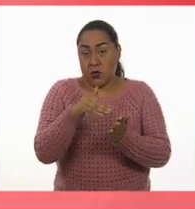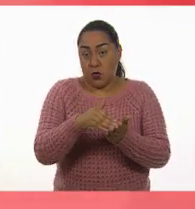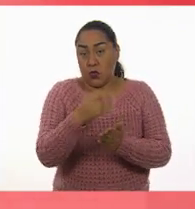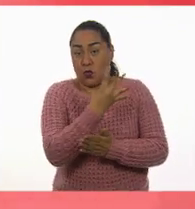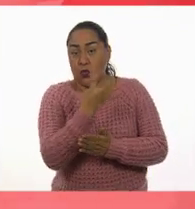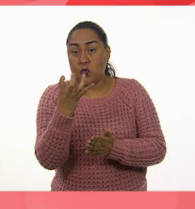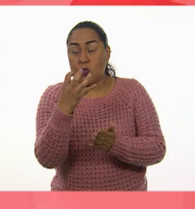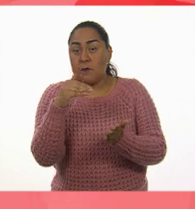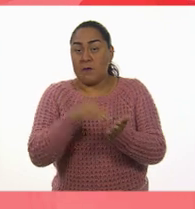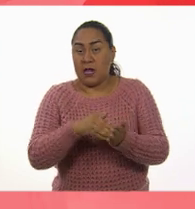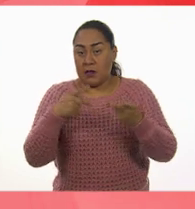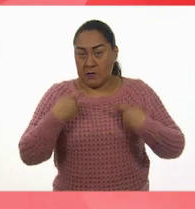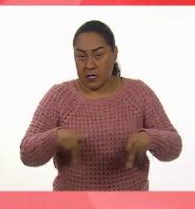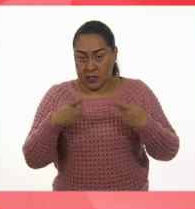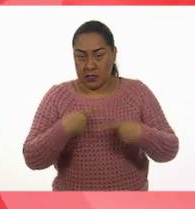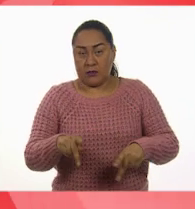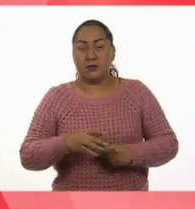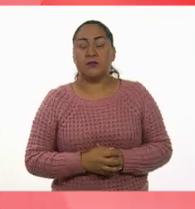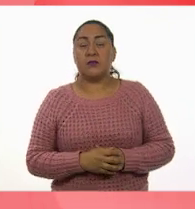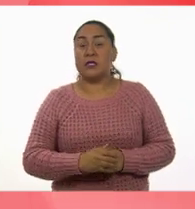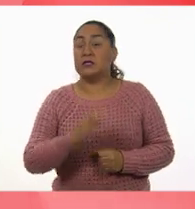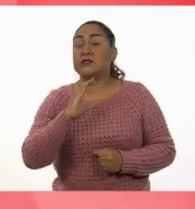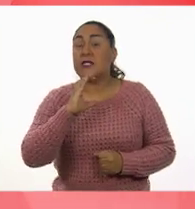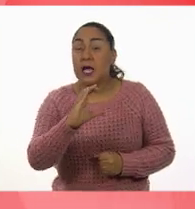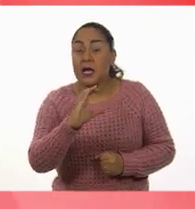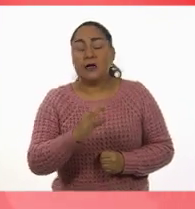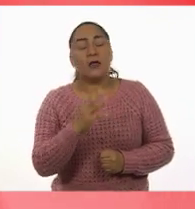3.400.000 habitantes. C.